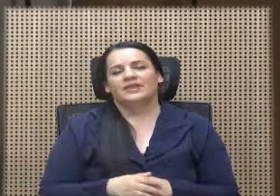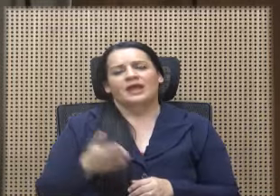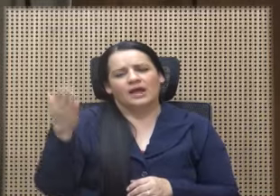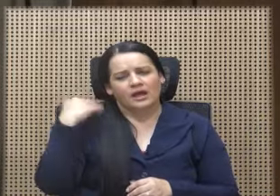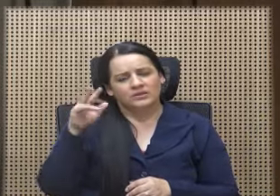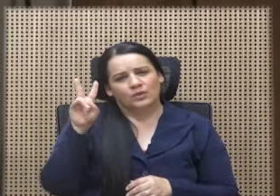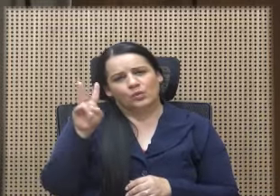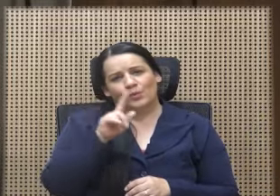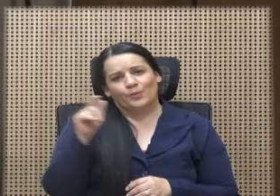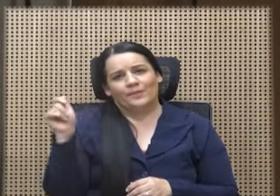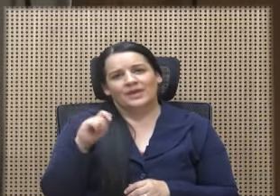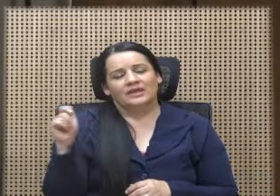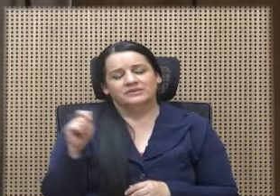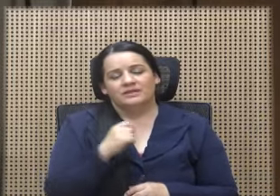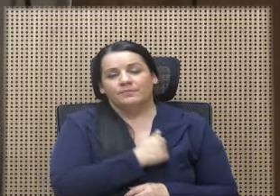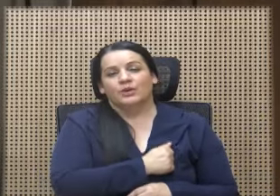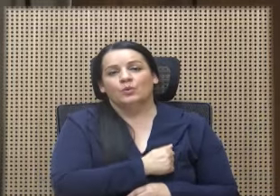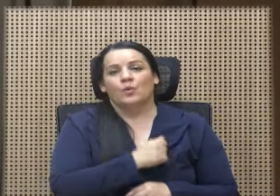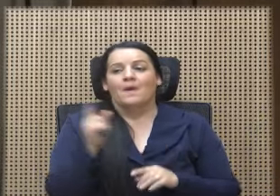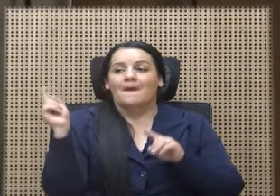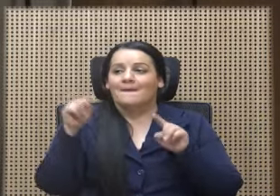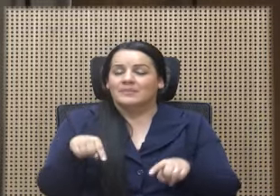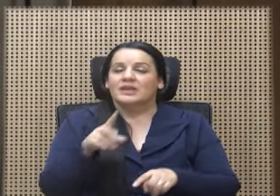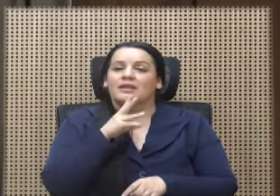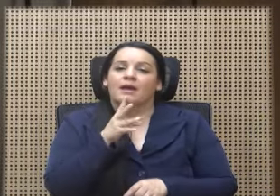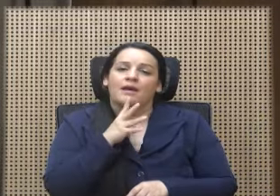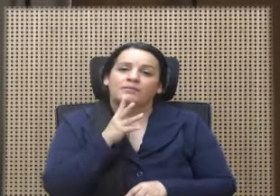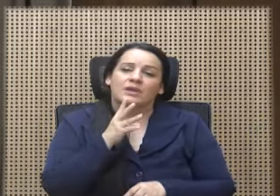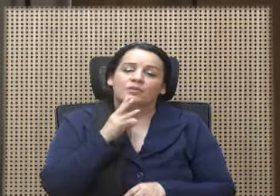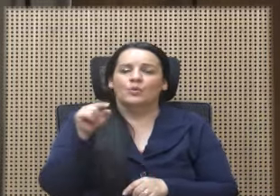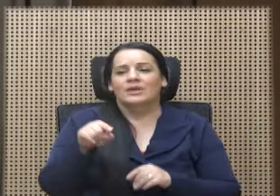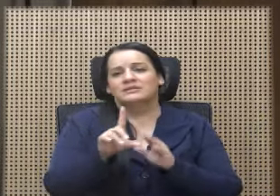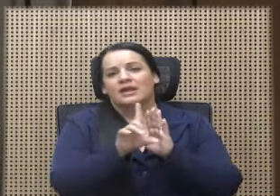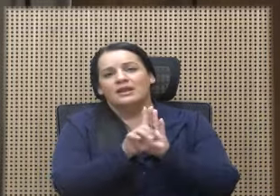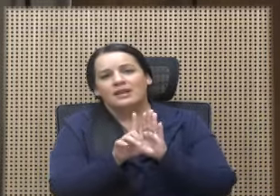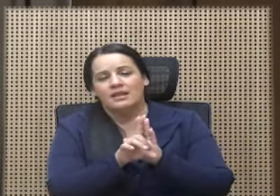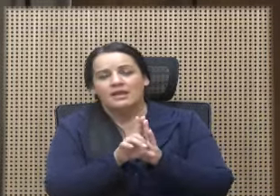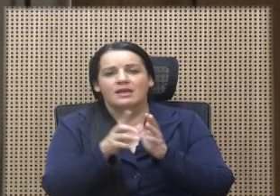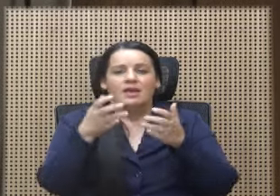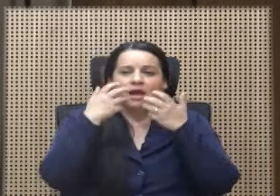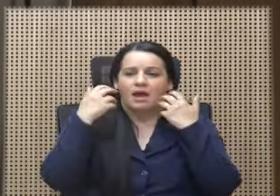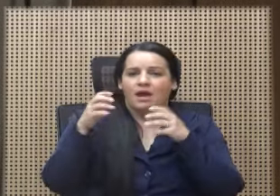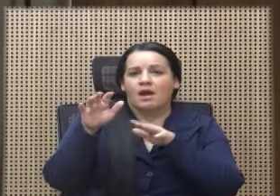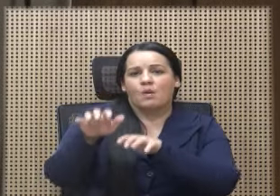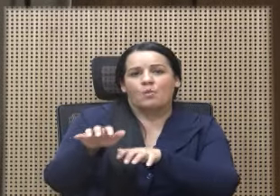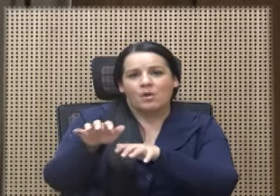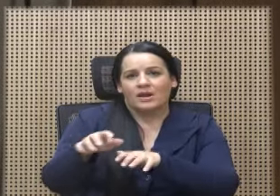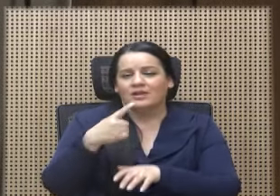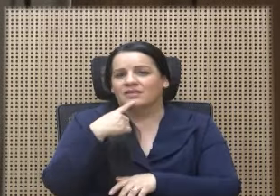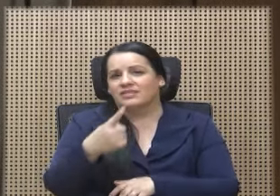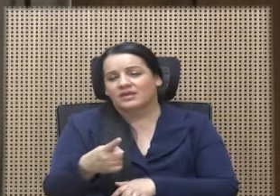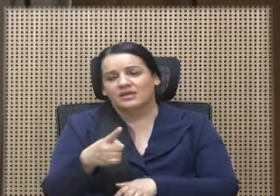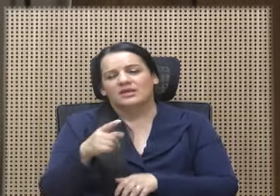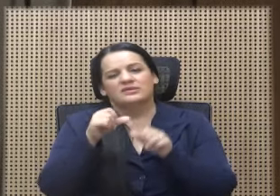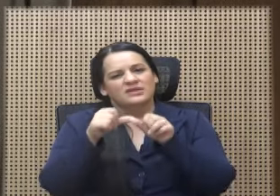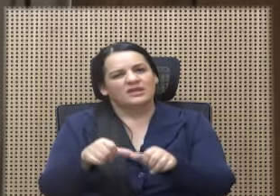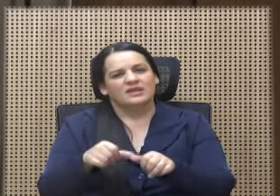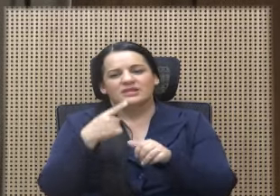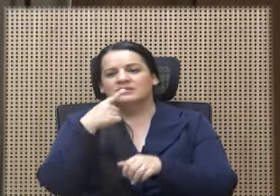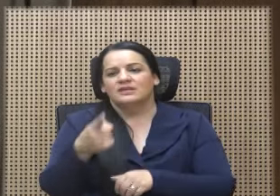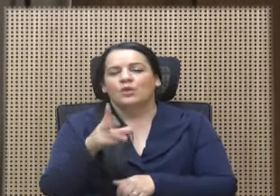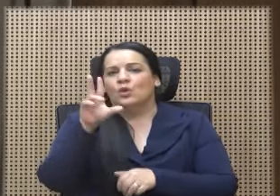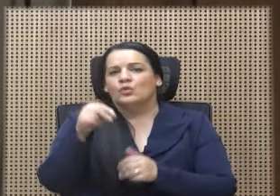meses hace dos meses Perdón vienen cacareando que esta ley Jaguar que dije y seguiré diciendo no llegaba ni a